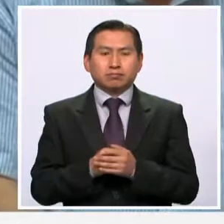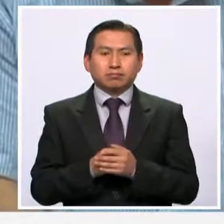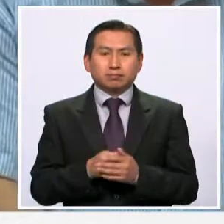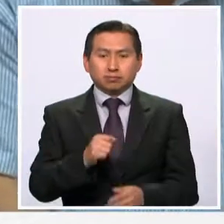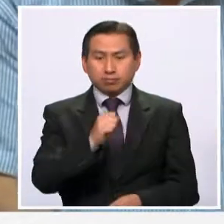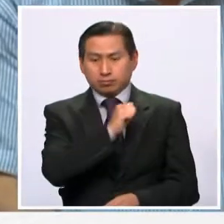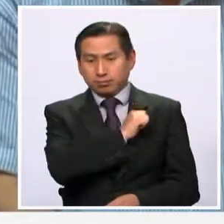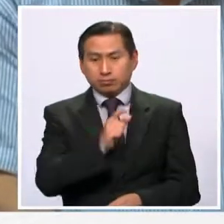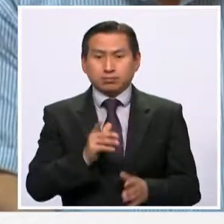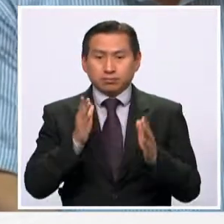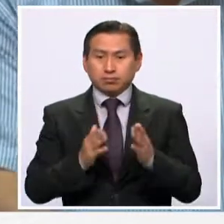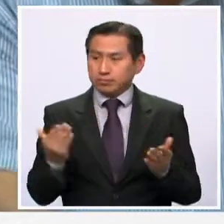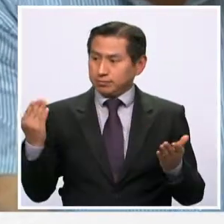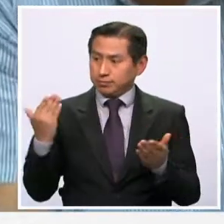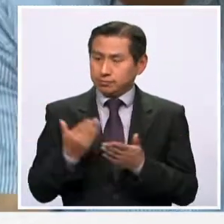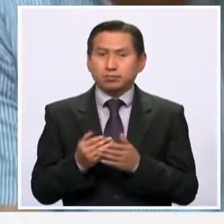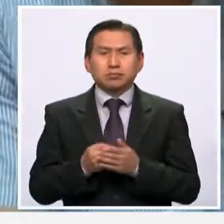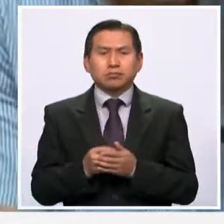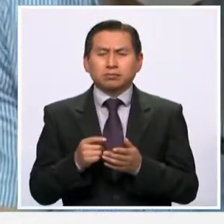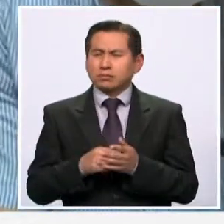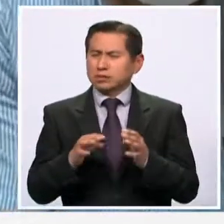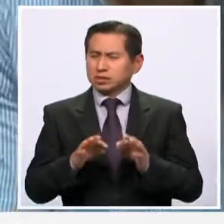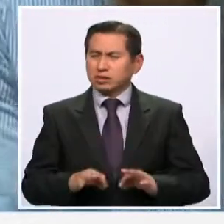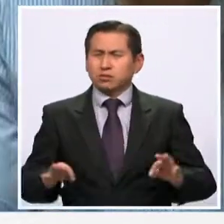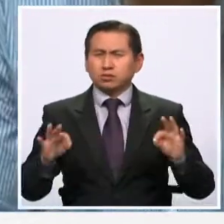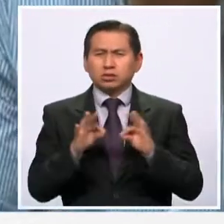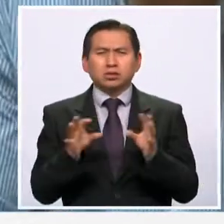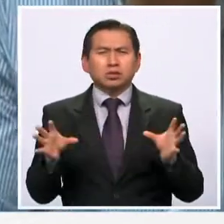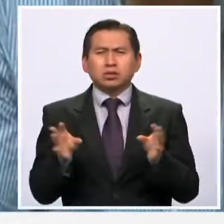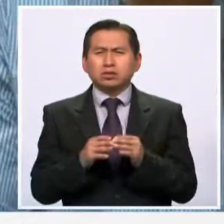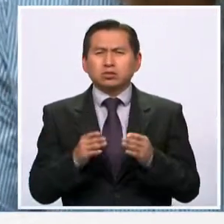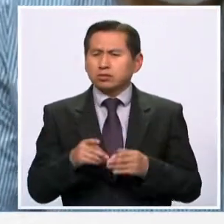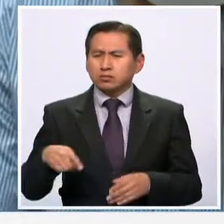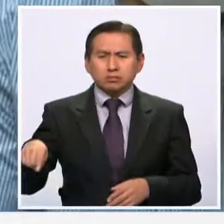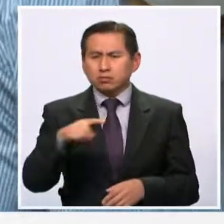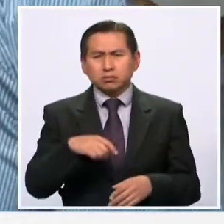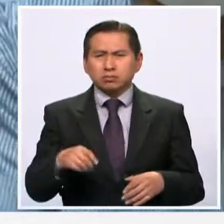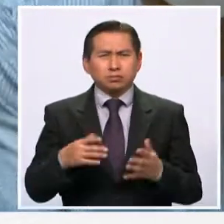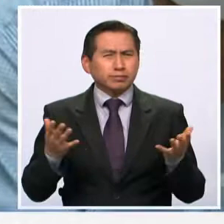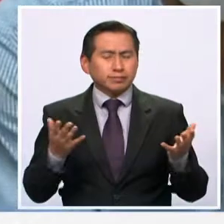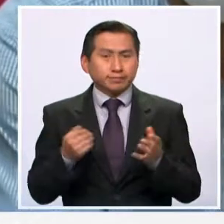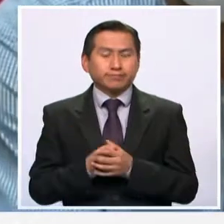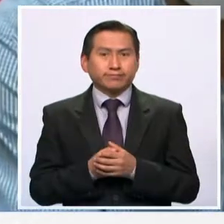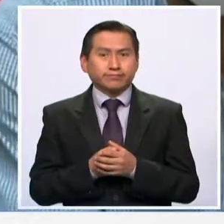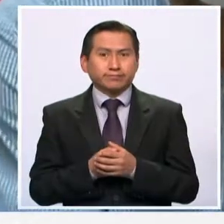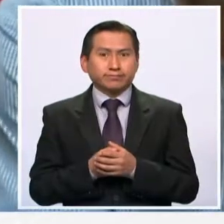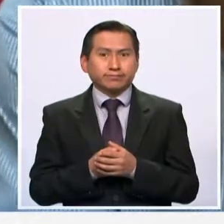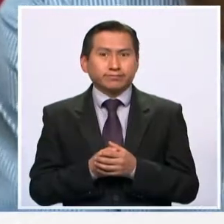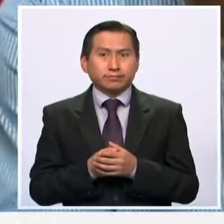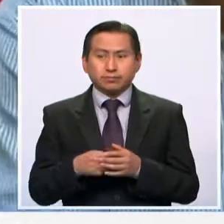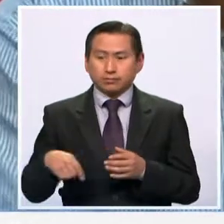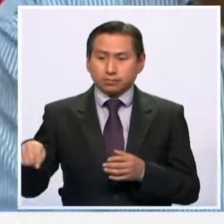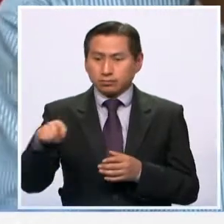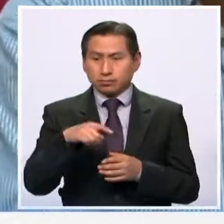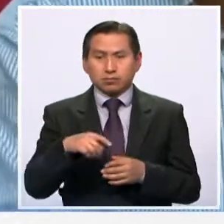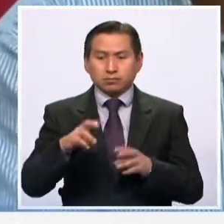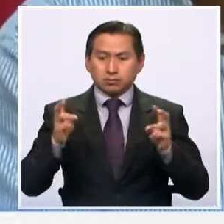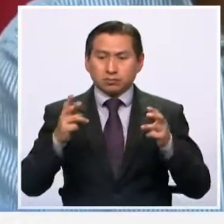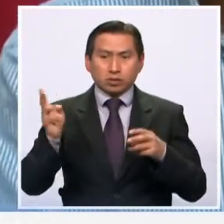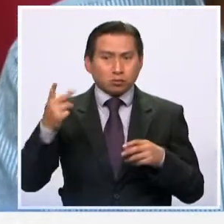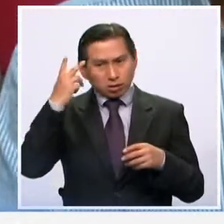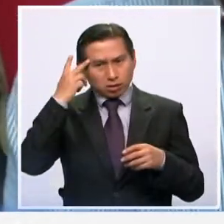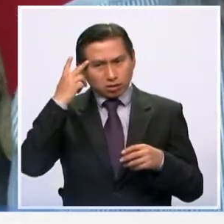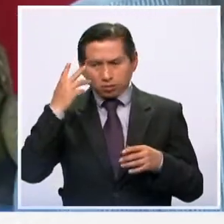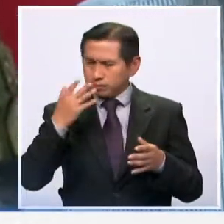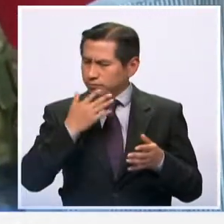alcalde, donde lo más valioso de esta reunión fue que se desarmaron del tema político